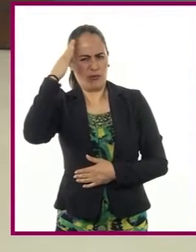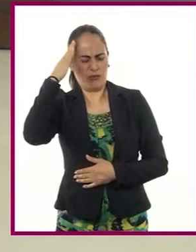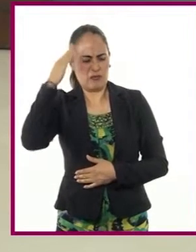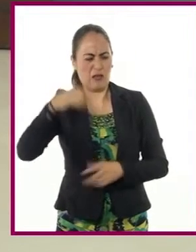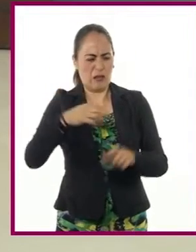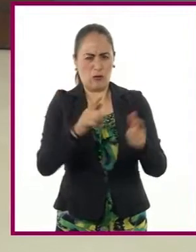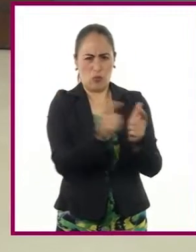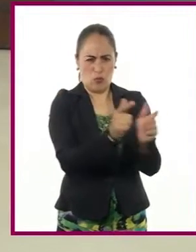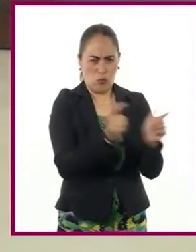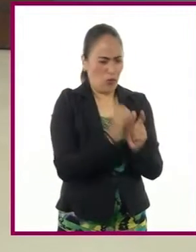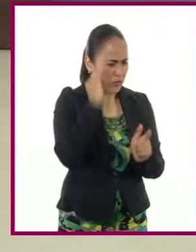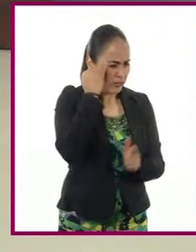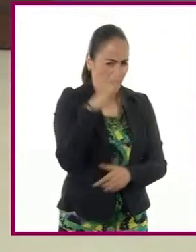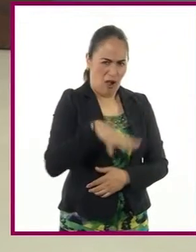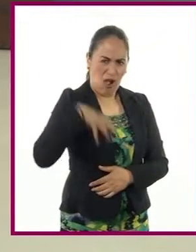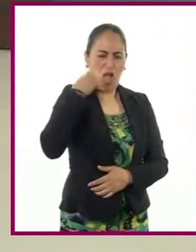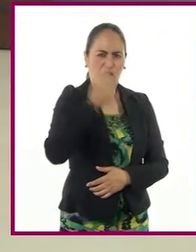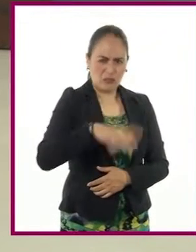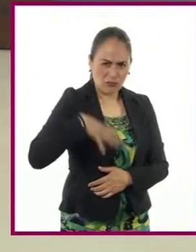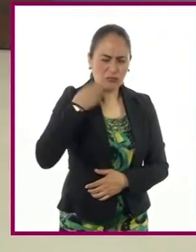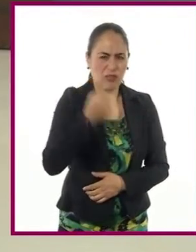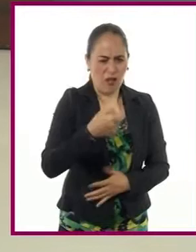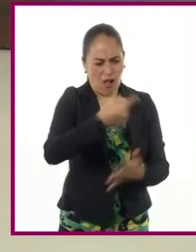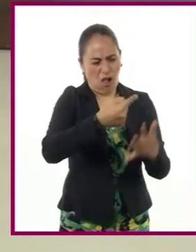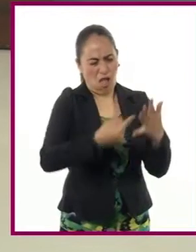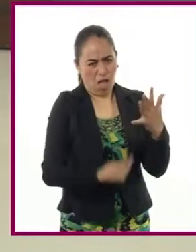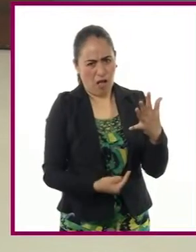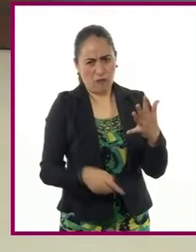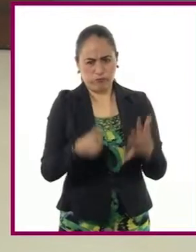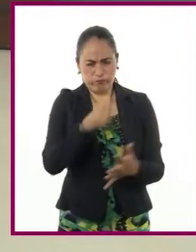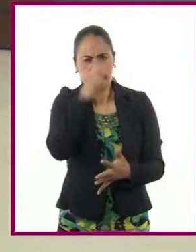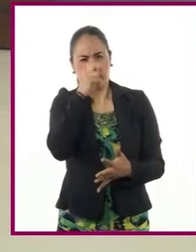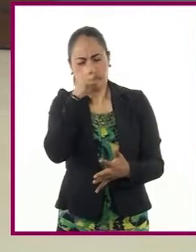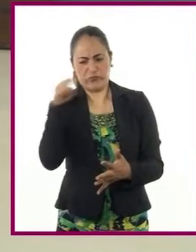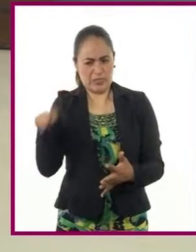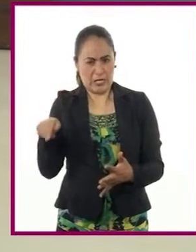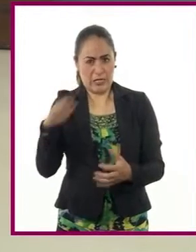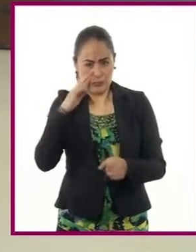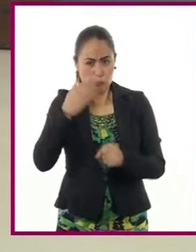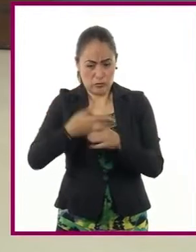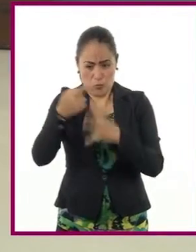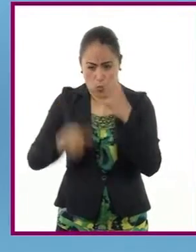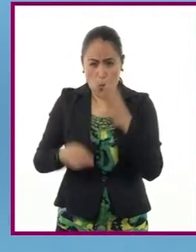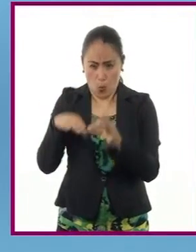indígenas. Los explotaron y no siempre cumplieron con sus obligaciones.